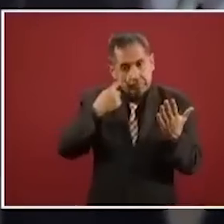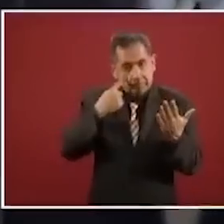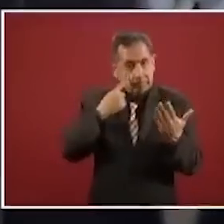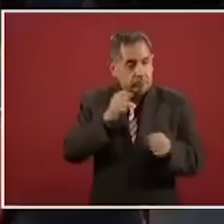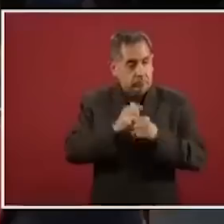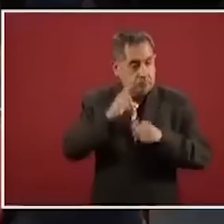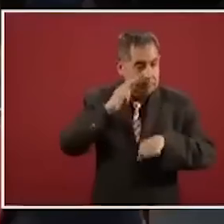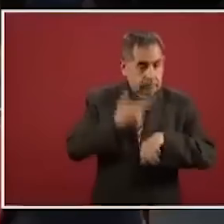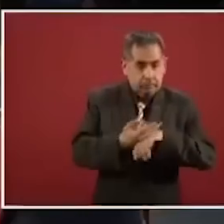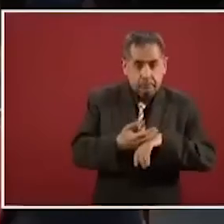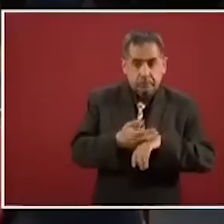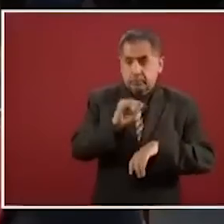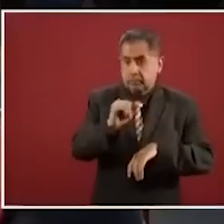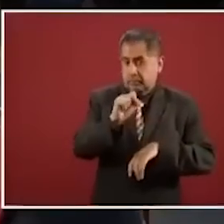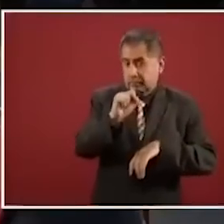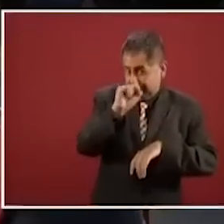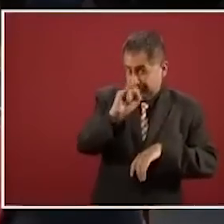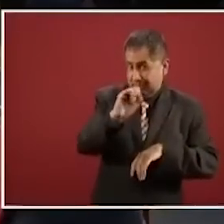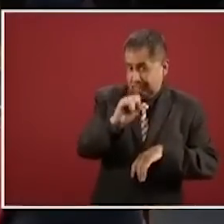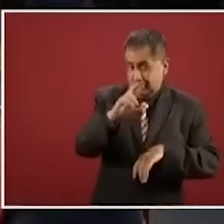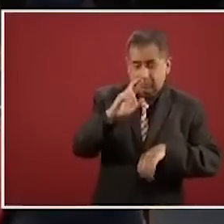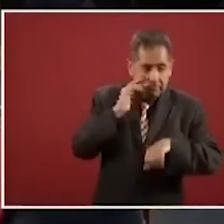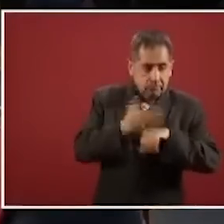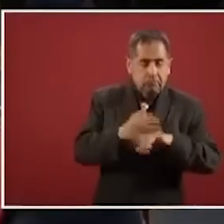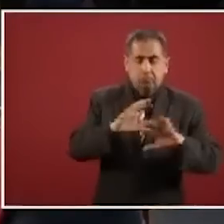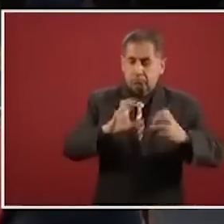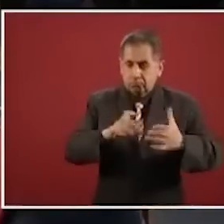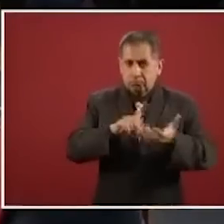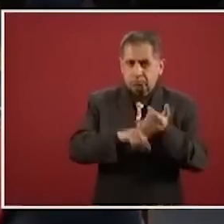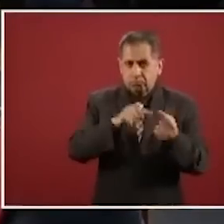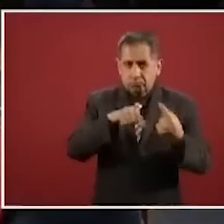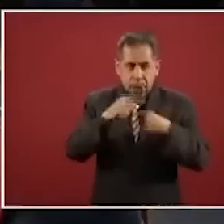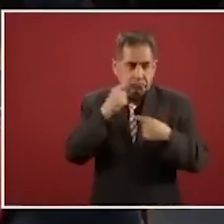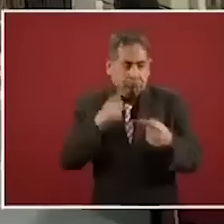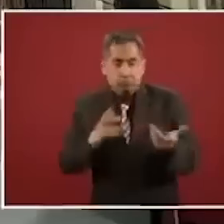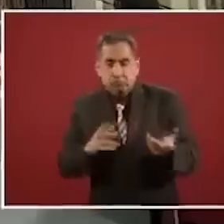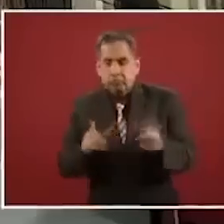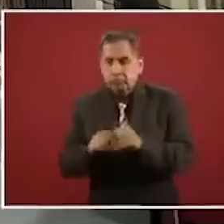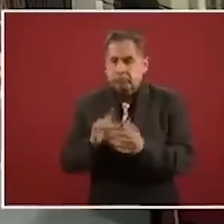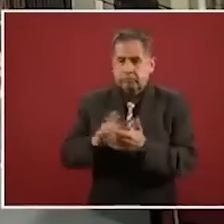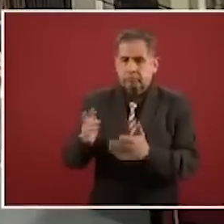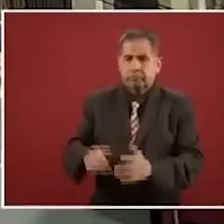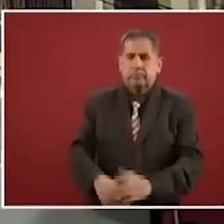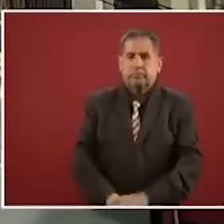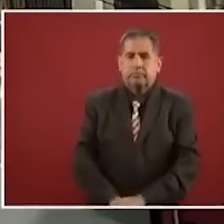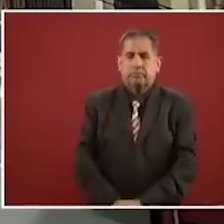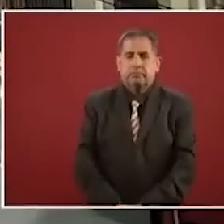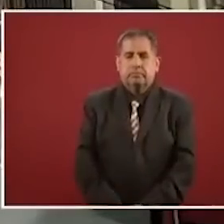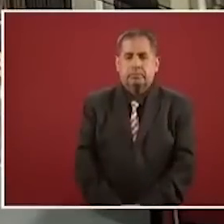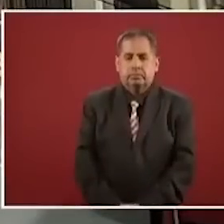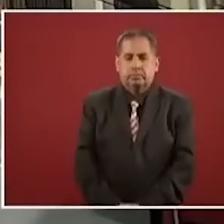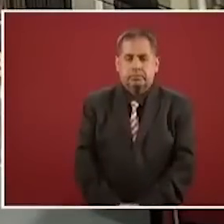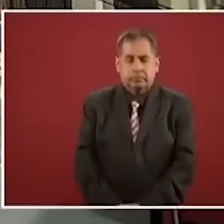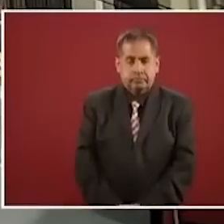socialmente responsables en ámbitos sociales, comunitarios y ambientales. Gracias a ambos.